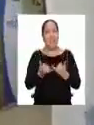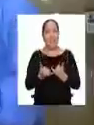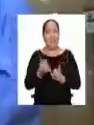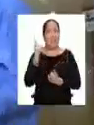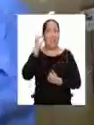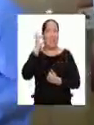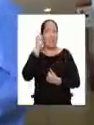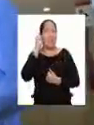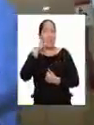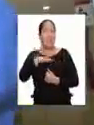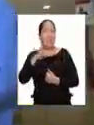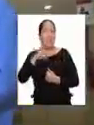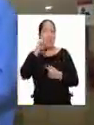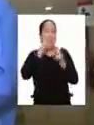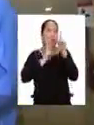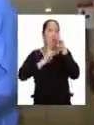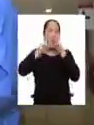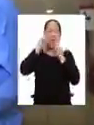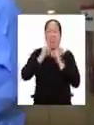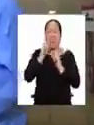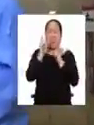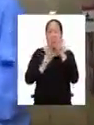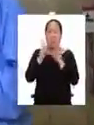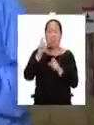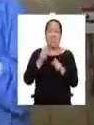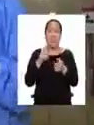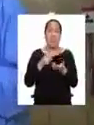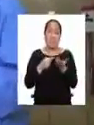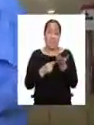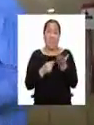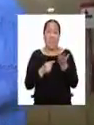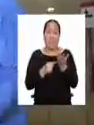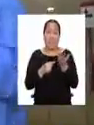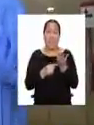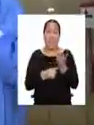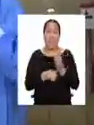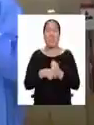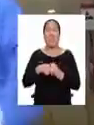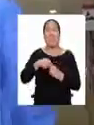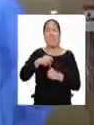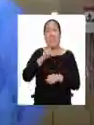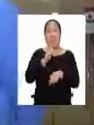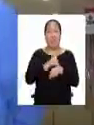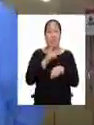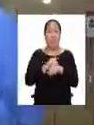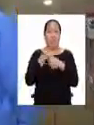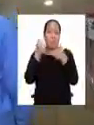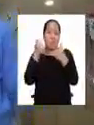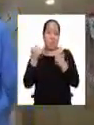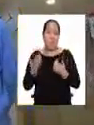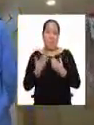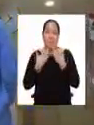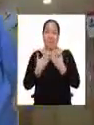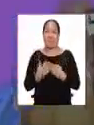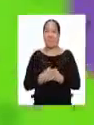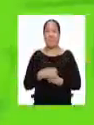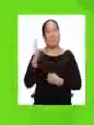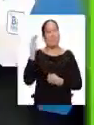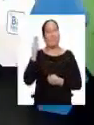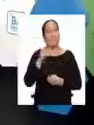niños llorando. Sí, y al personal técnico y a los médicos del Instituto Nacional del Niño. Gracias. Muchas gracias a ti. Gracias. Nos